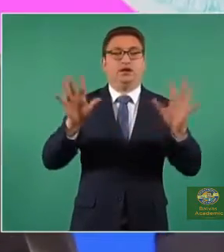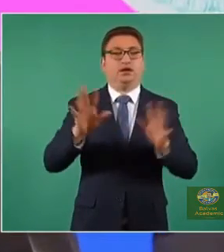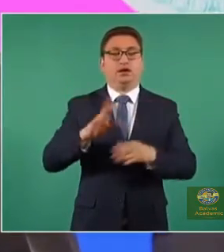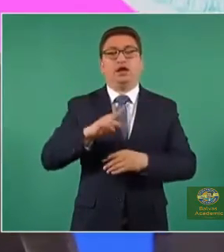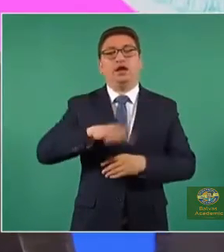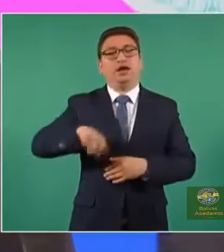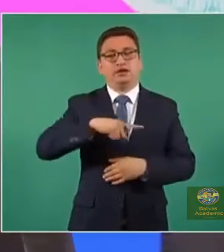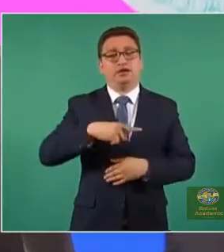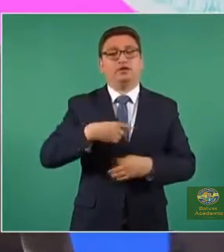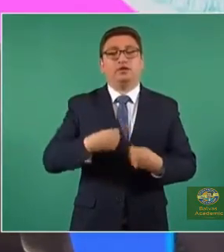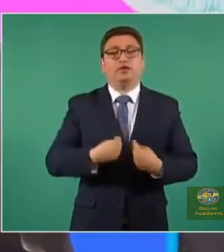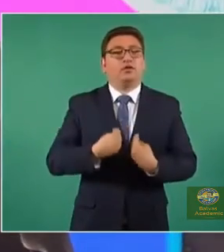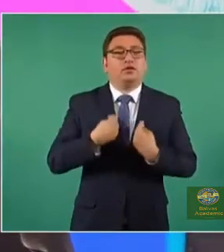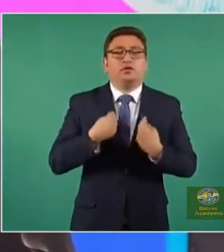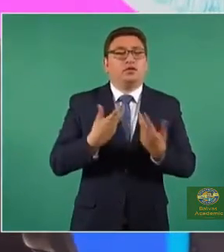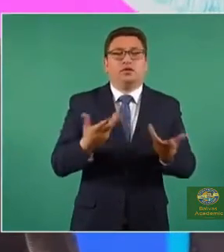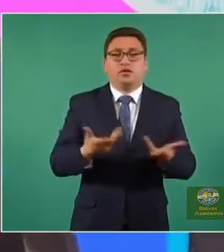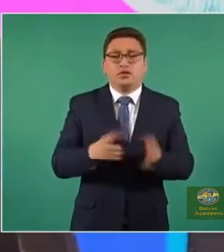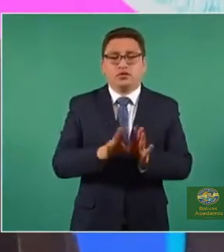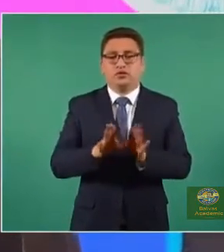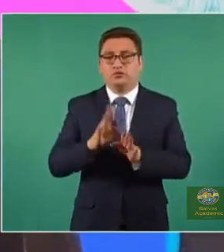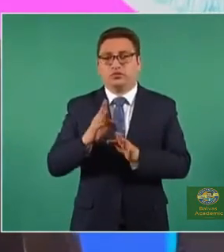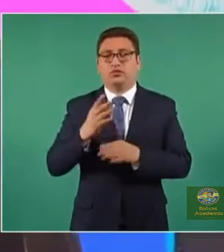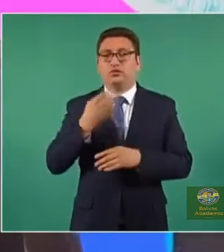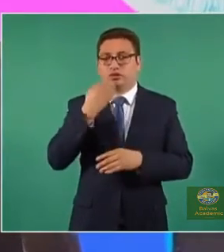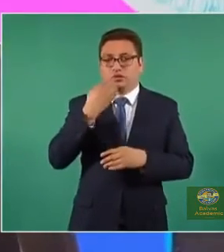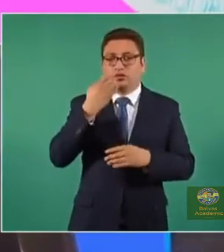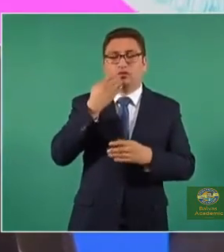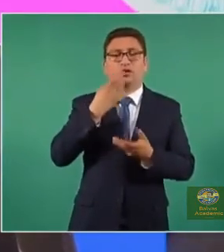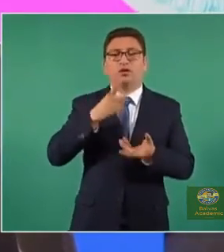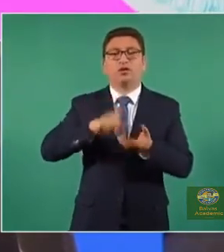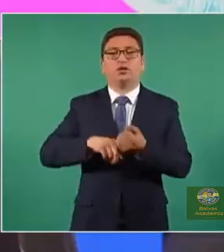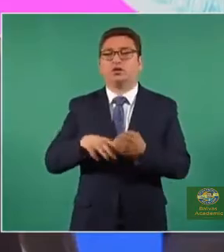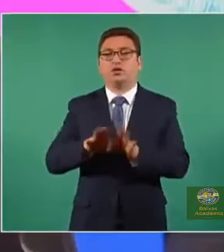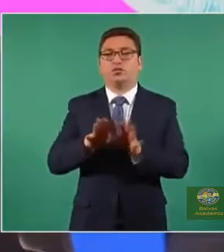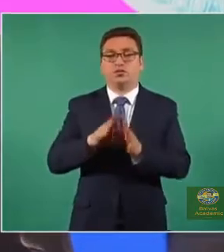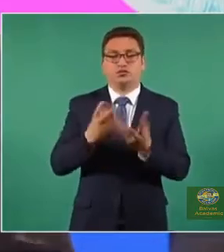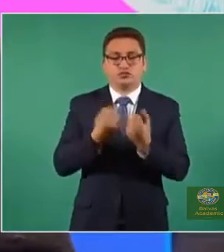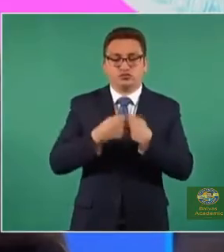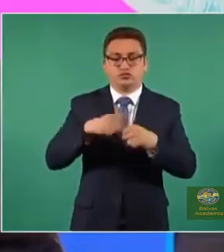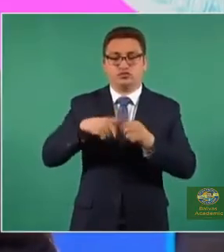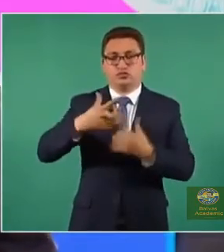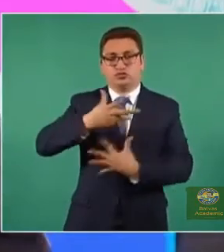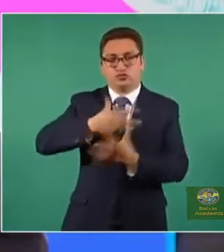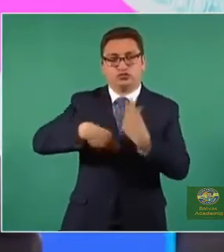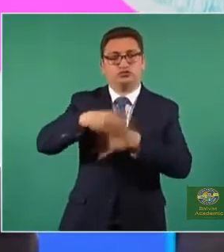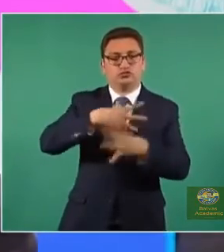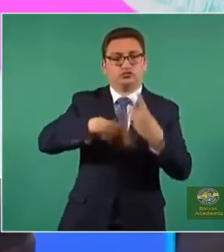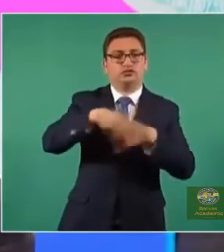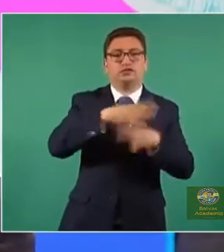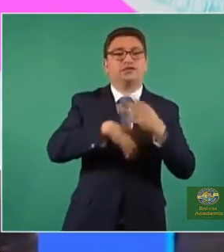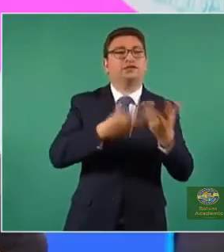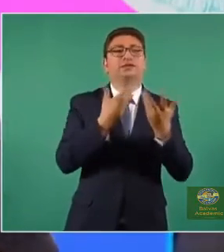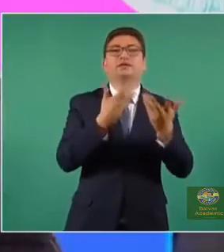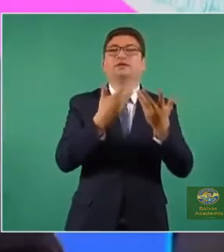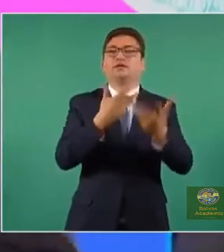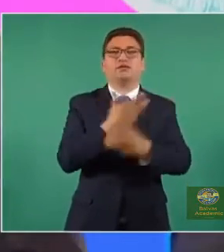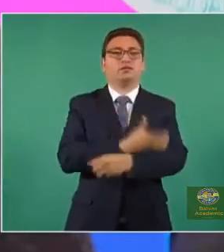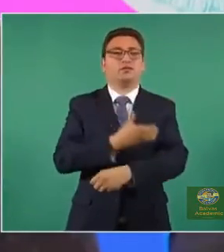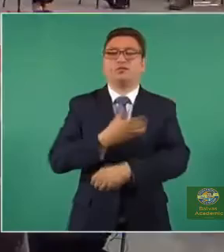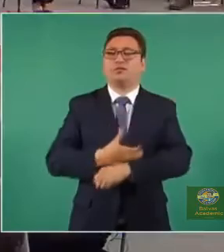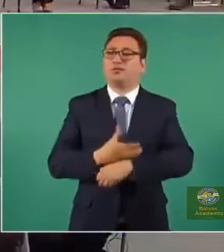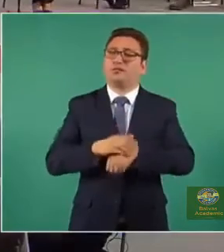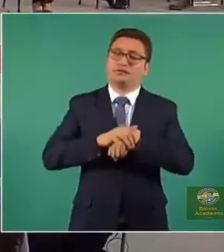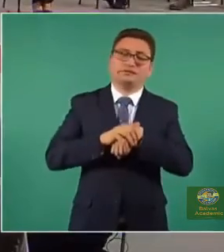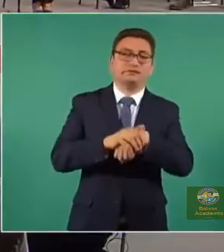varias funciones de la escuela. De entrada, la función social, cuando demandan que lo que más quieren es estar con sus